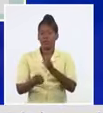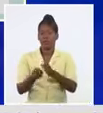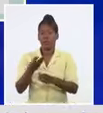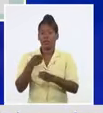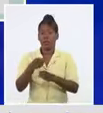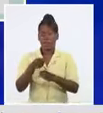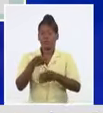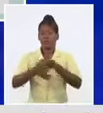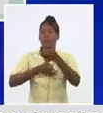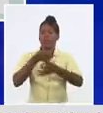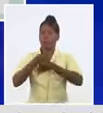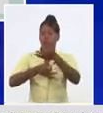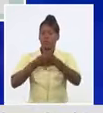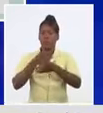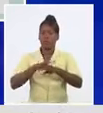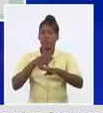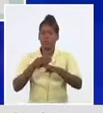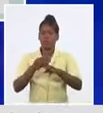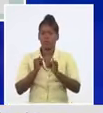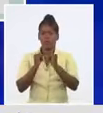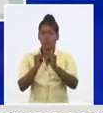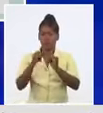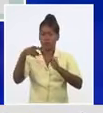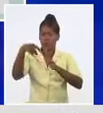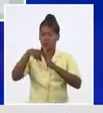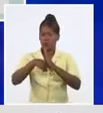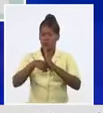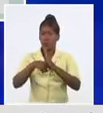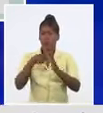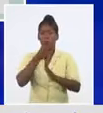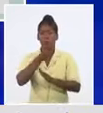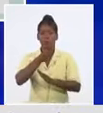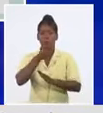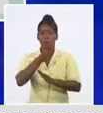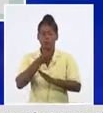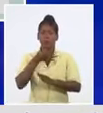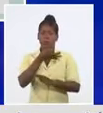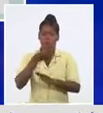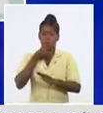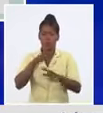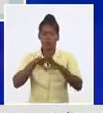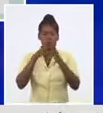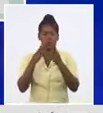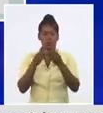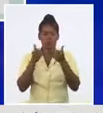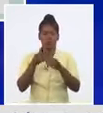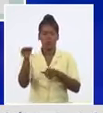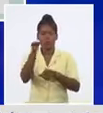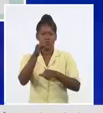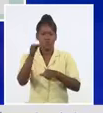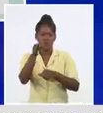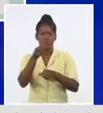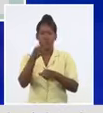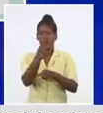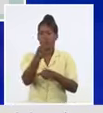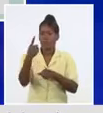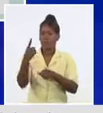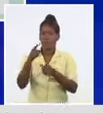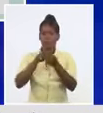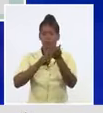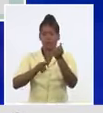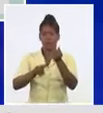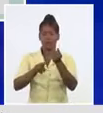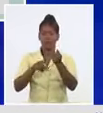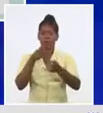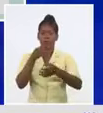como explicará más adelante la periodista Gisela, con el número de casos que se han diagnosticado en el día de